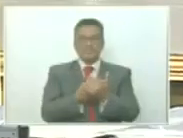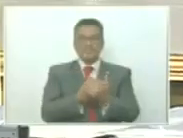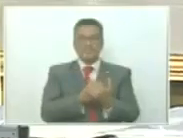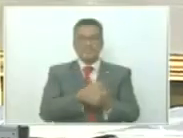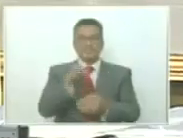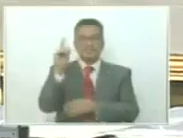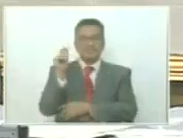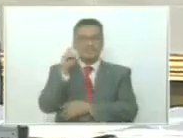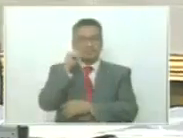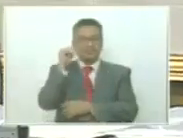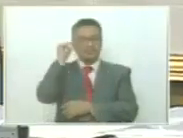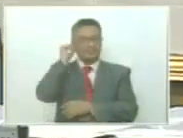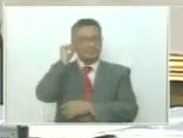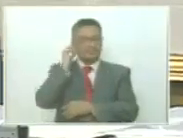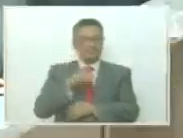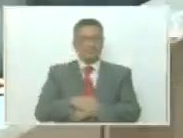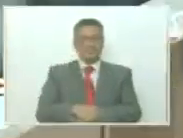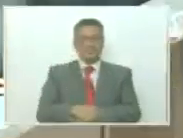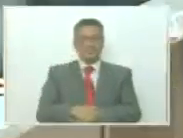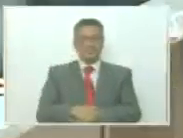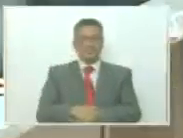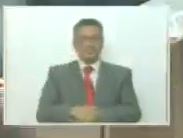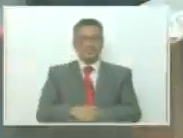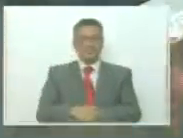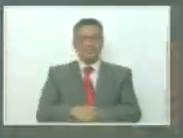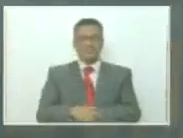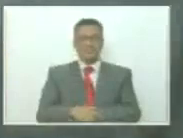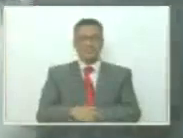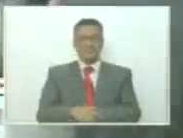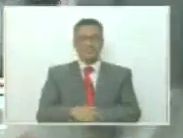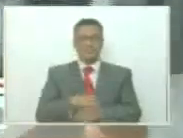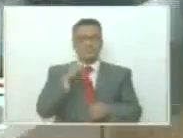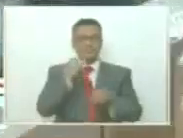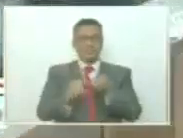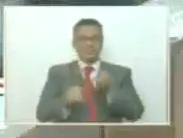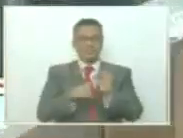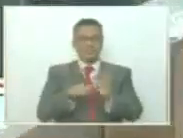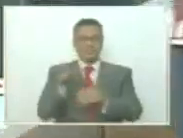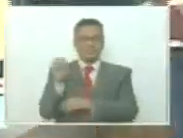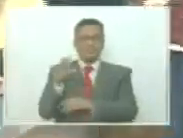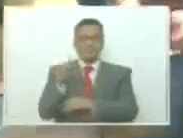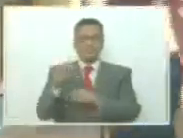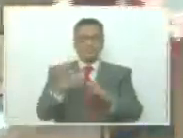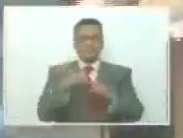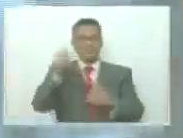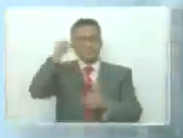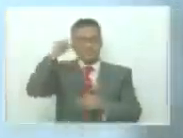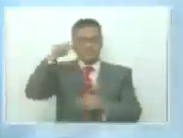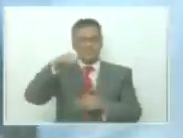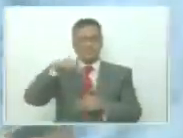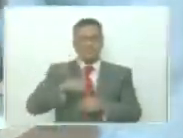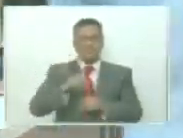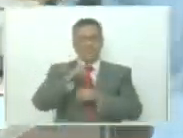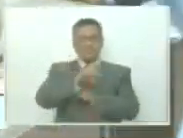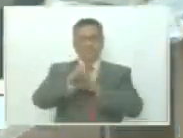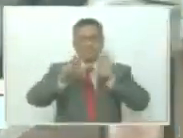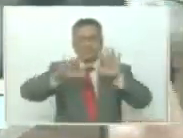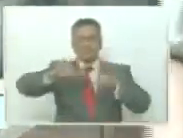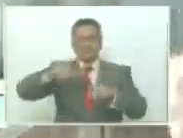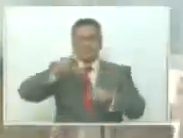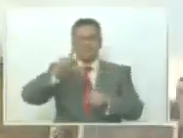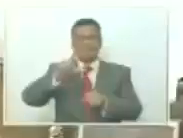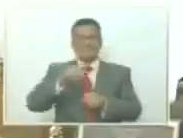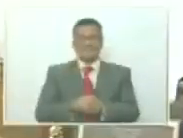diputadas y queridos diputados. De esta manera culmina la sesión ordinaria del día de hoy, 28 de julio